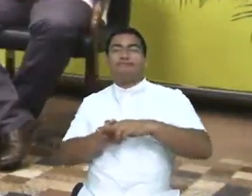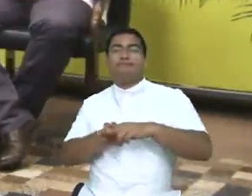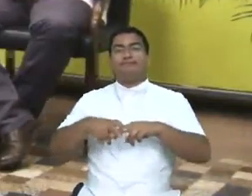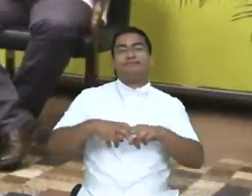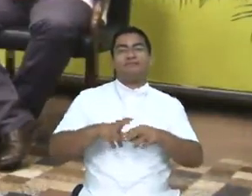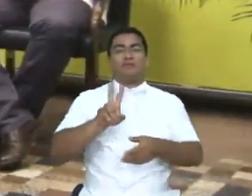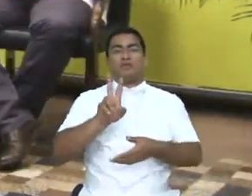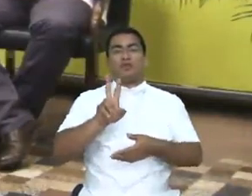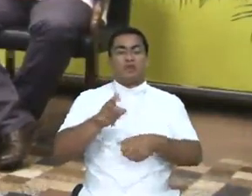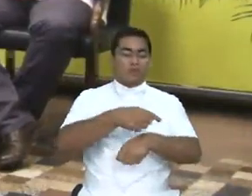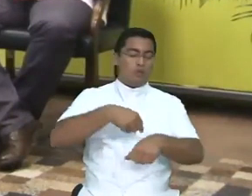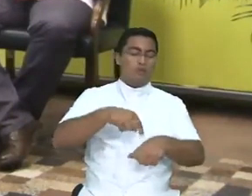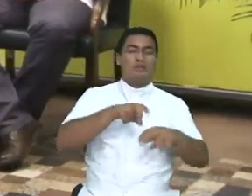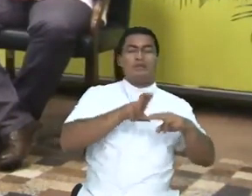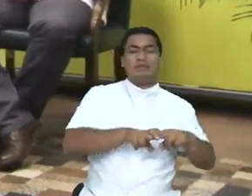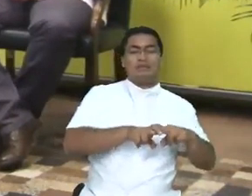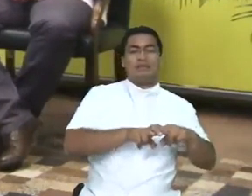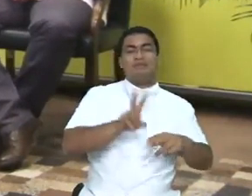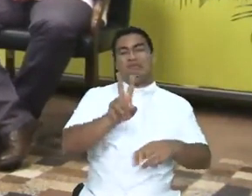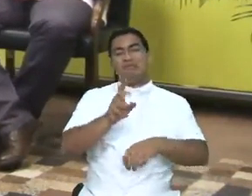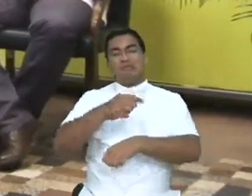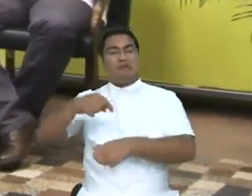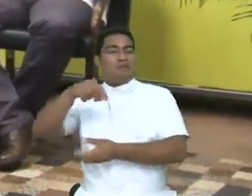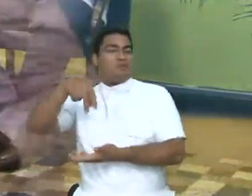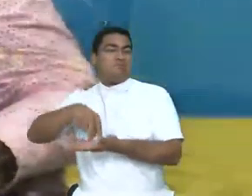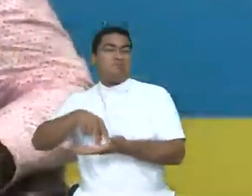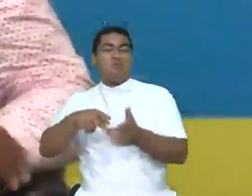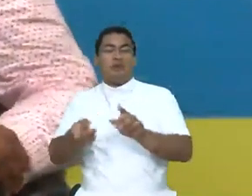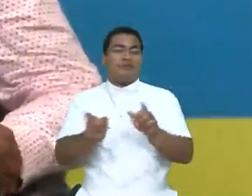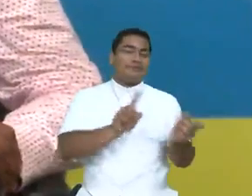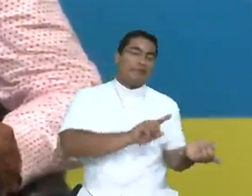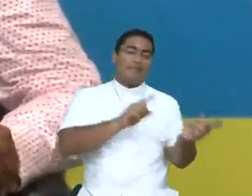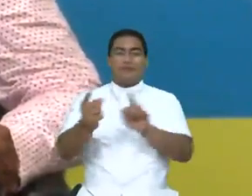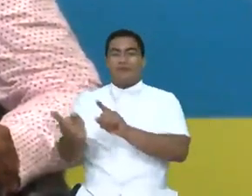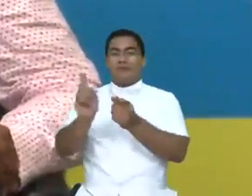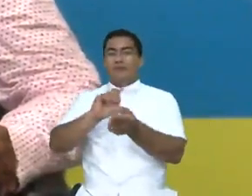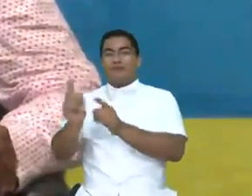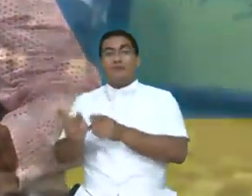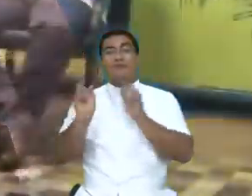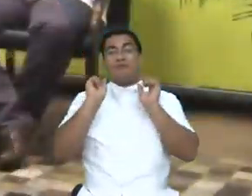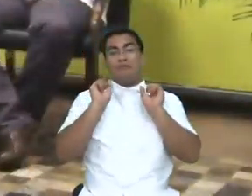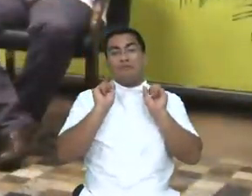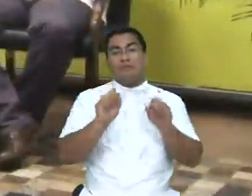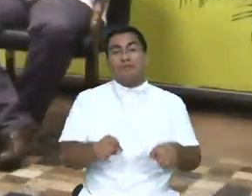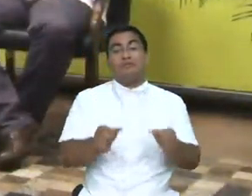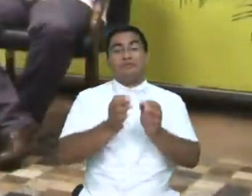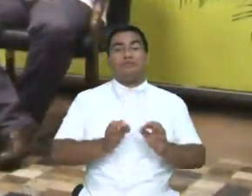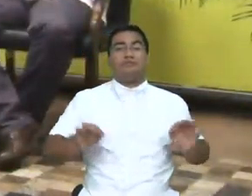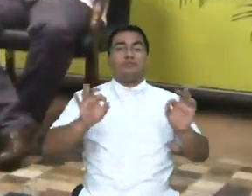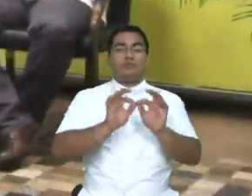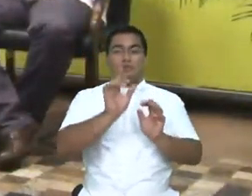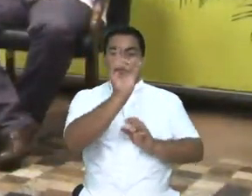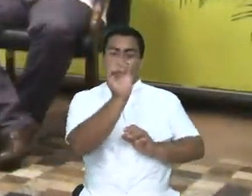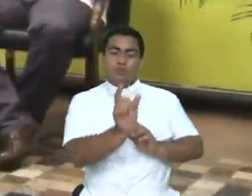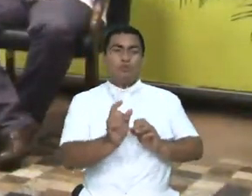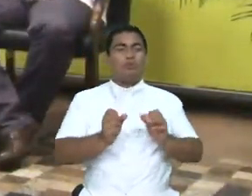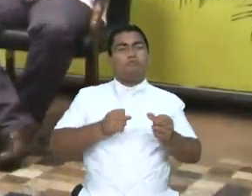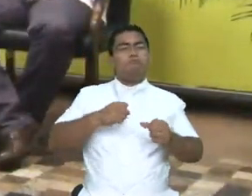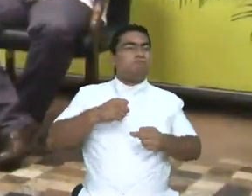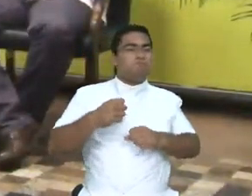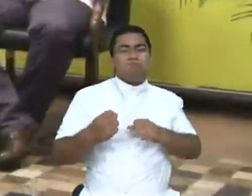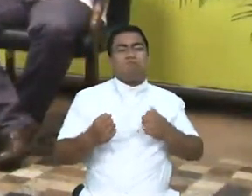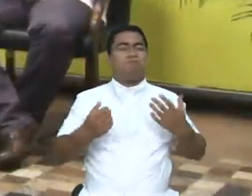¿Sentado 2 horas? Sí. ¿De pie 2 horas? 2 horas. Hacer los cambios, aunque sea por minuto, y eso hace que el músculo se relaje, cambie de